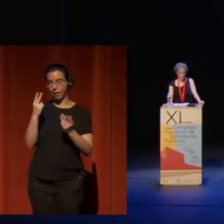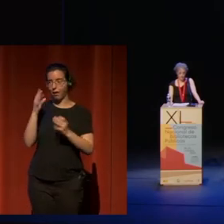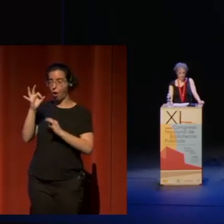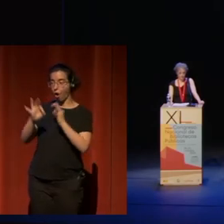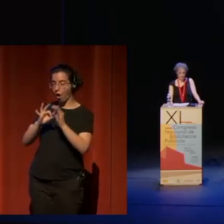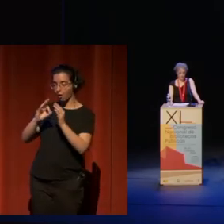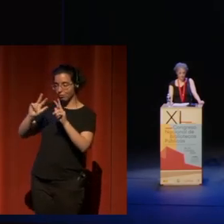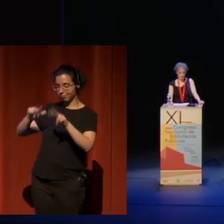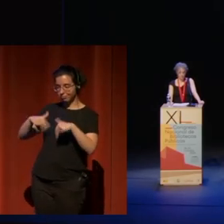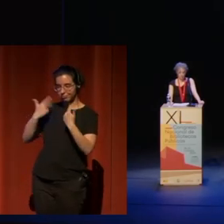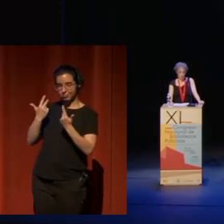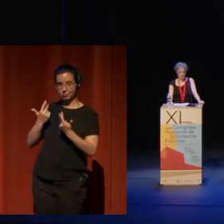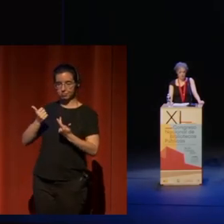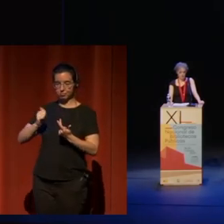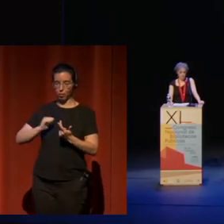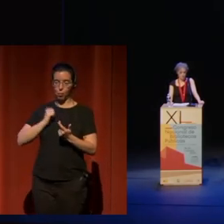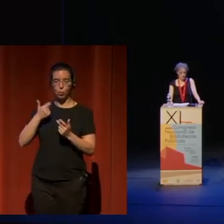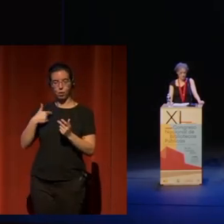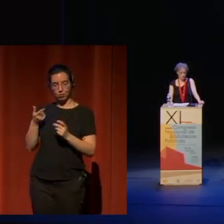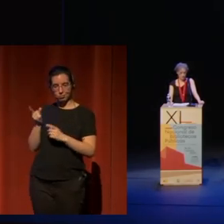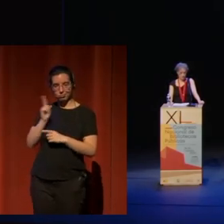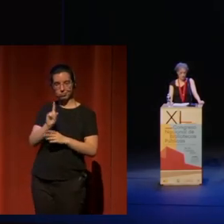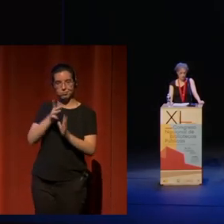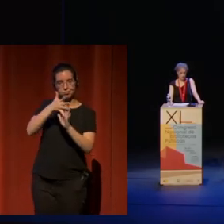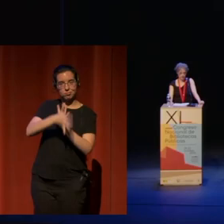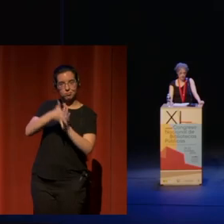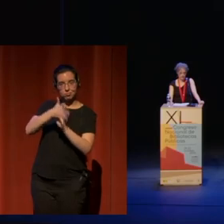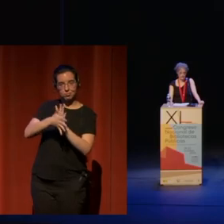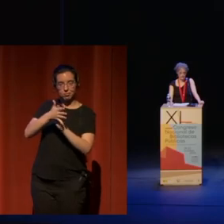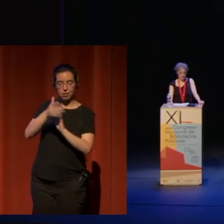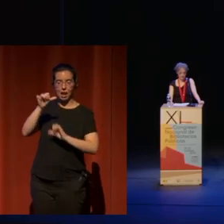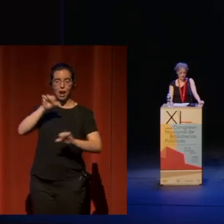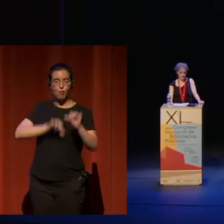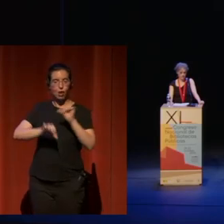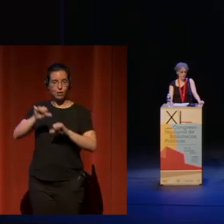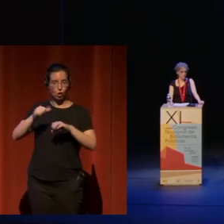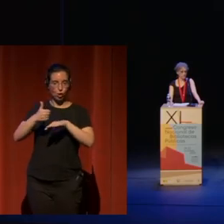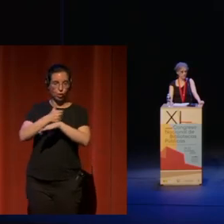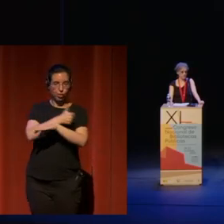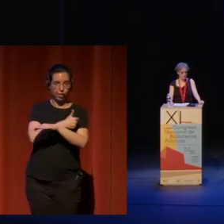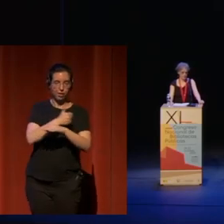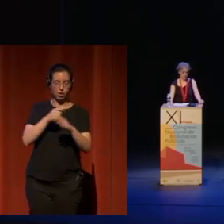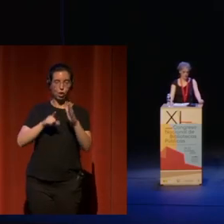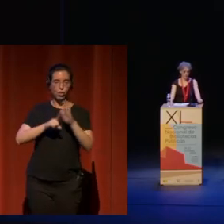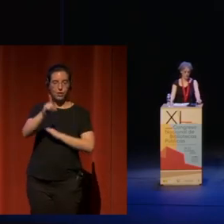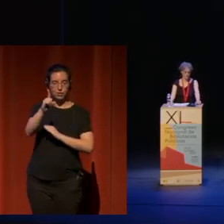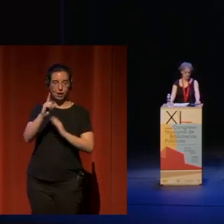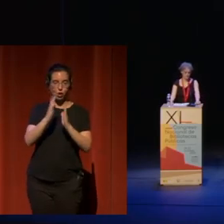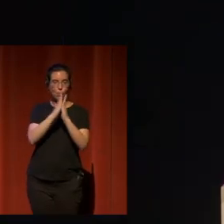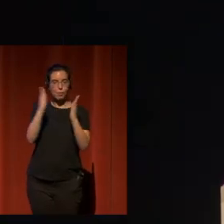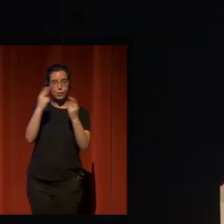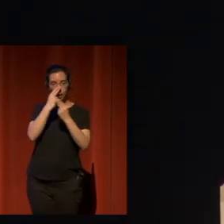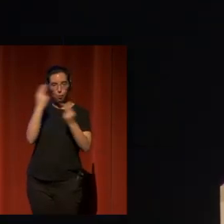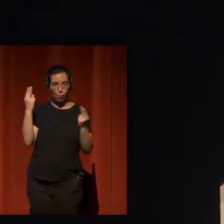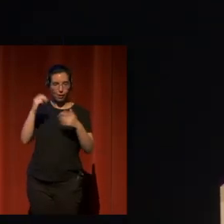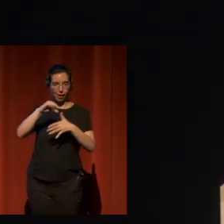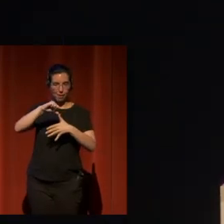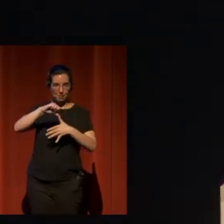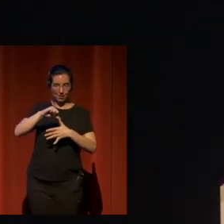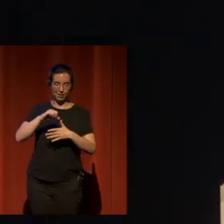para exponer nuestro trabajo sobre Laboratorios Ciudadanos como metodología de desarrollo de la biblioteca pública en Iberoamérica.